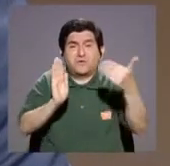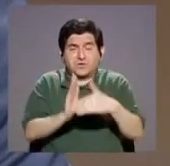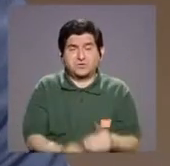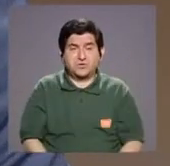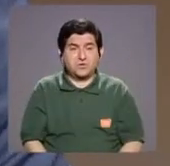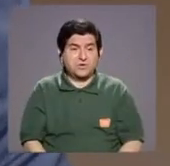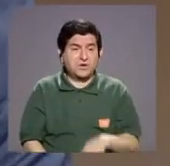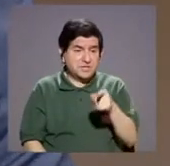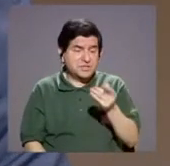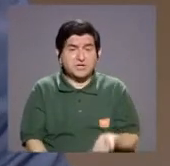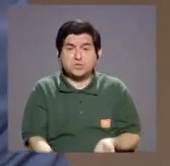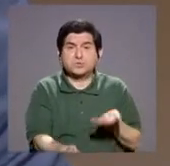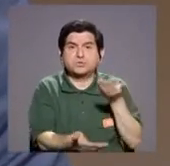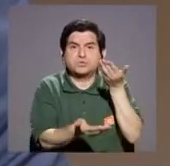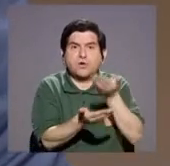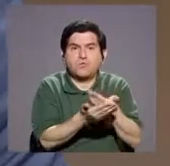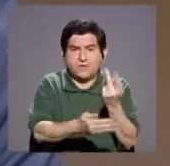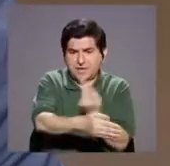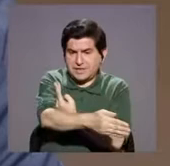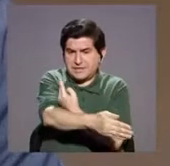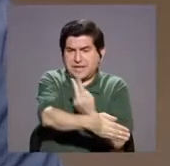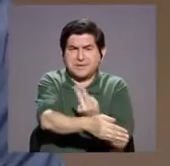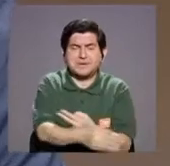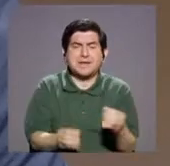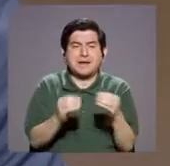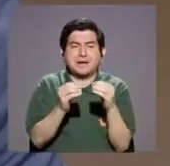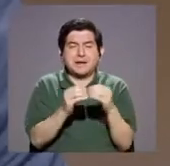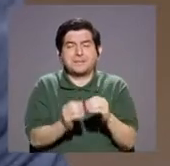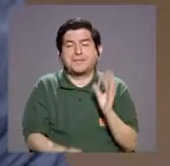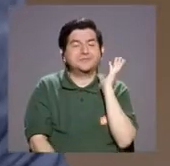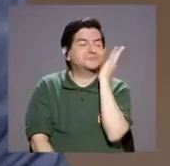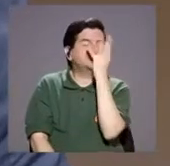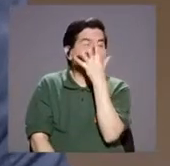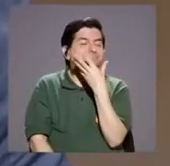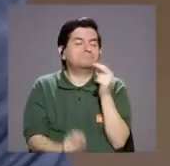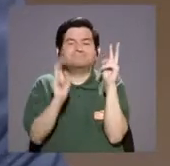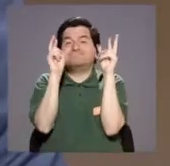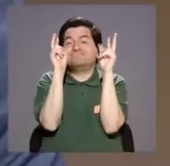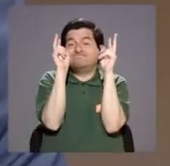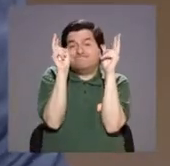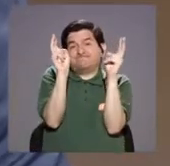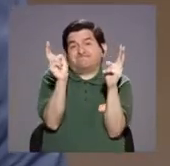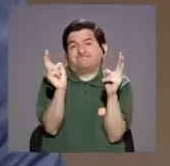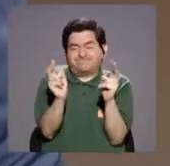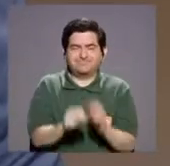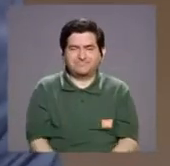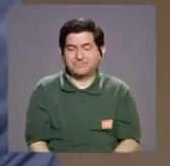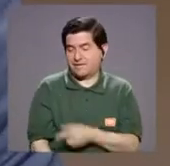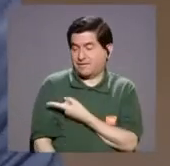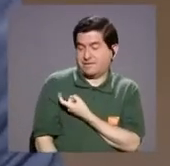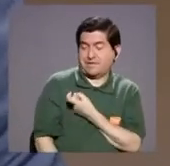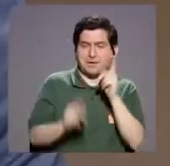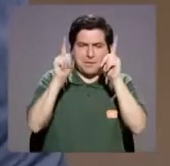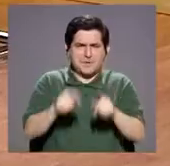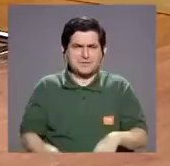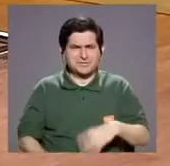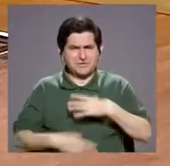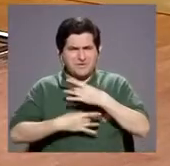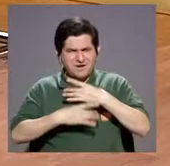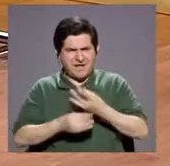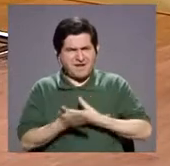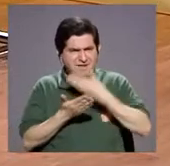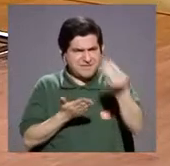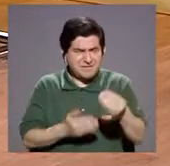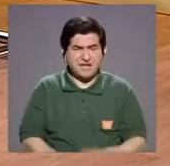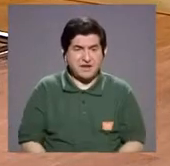cada vez tienen que ofrecer que ofrecer un vegetal más más esbelto yo le diría un vegetal cada vez más sexy para que la gente lo consuma y que tiene